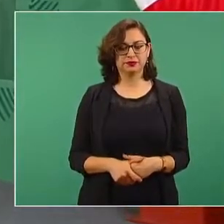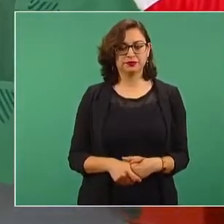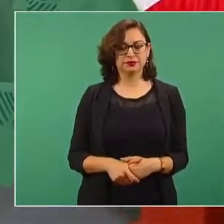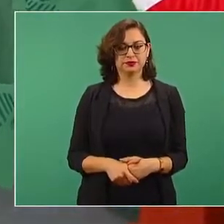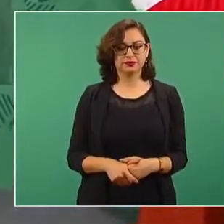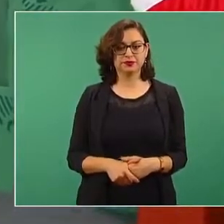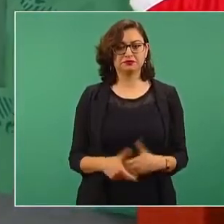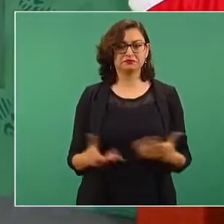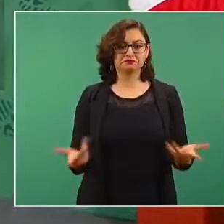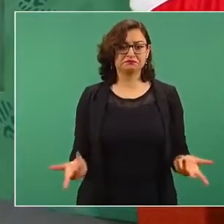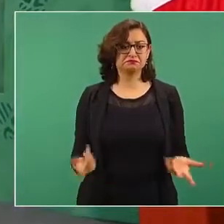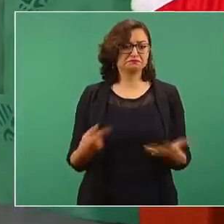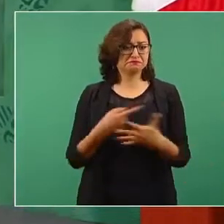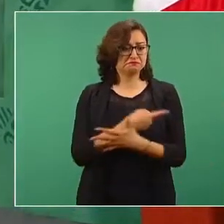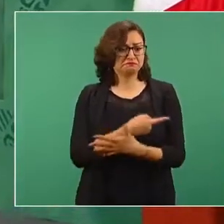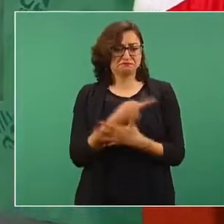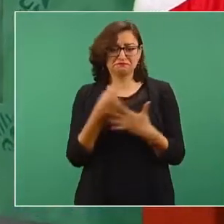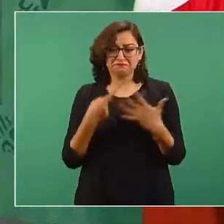Entonces, todo esto